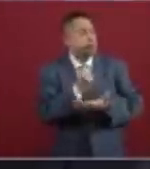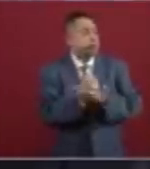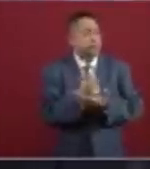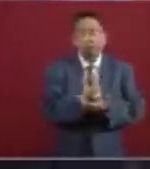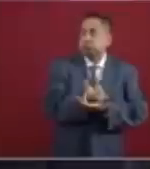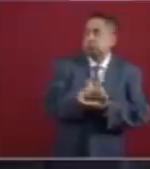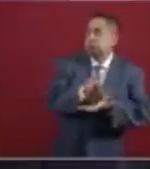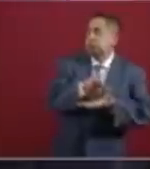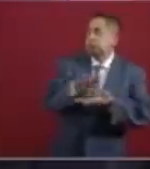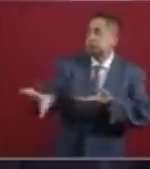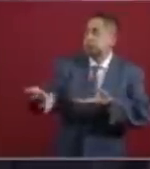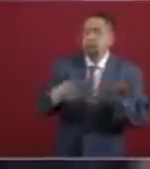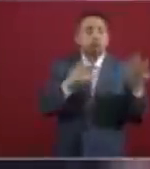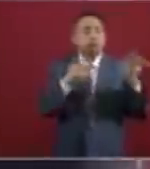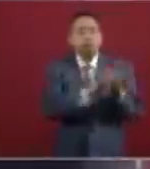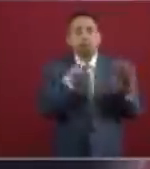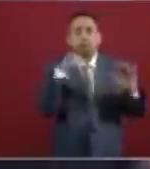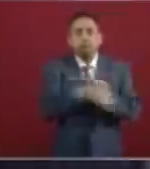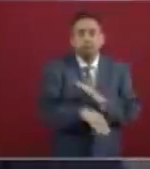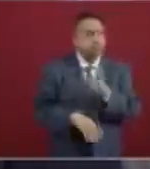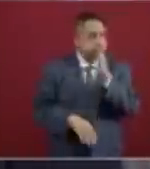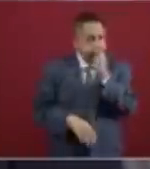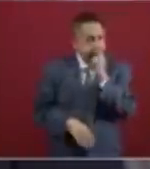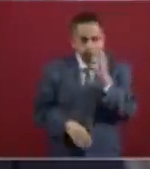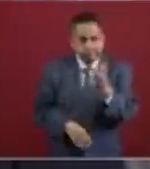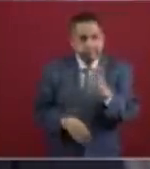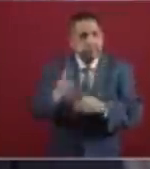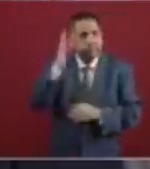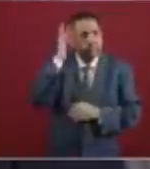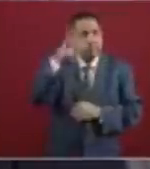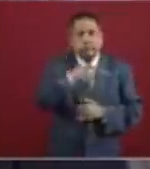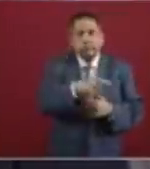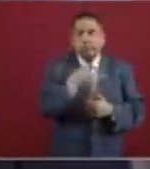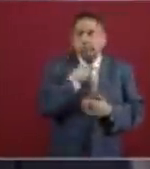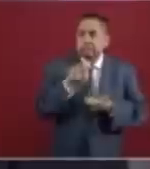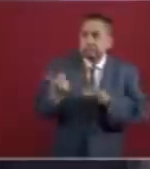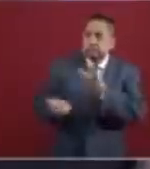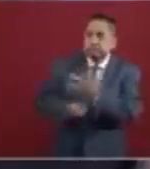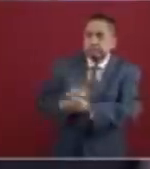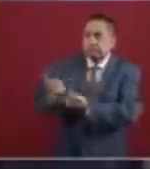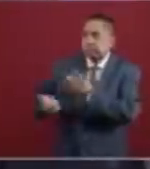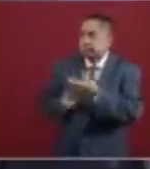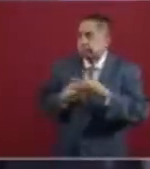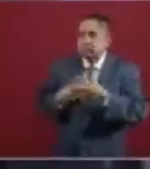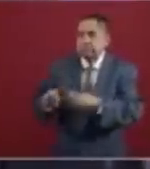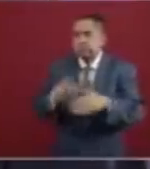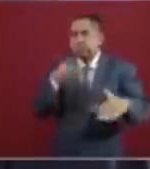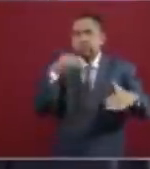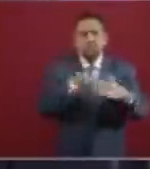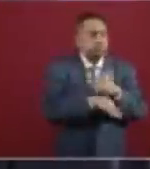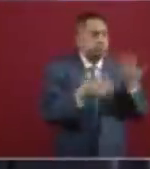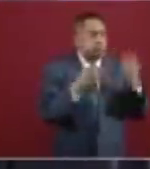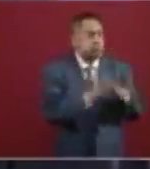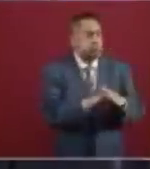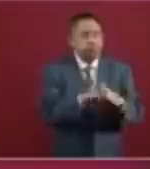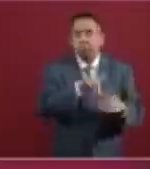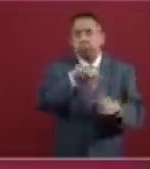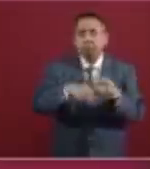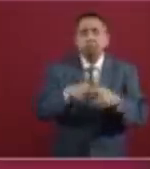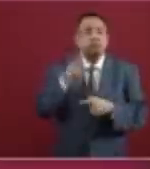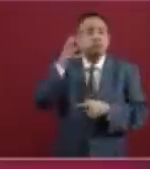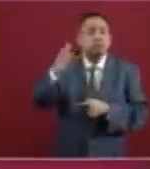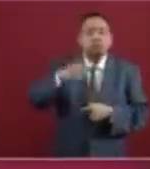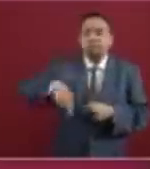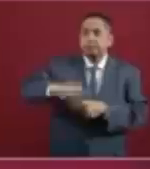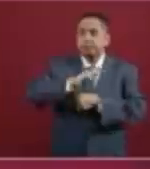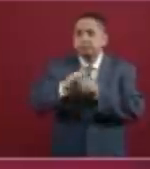apostar a afectar a las empresas y afectar a la economía del país. Lo